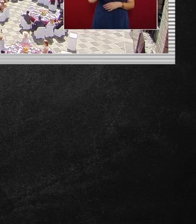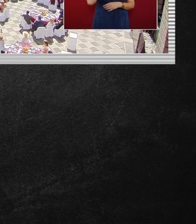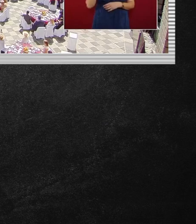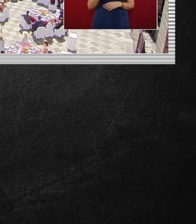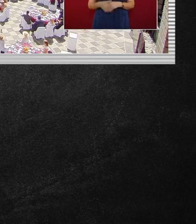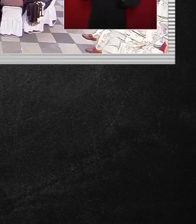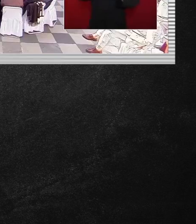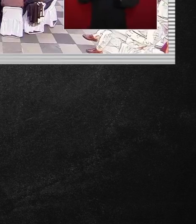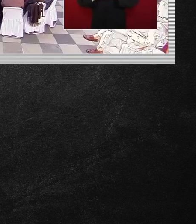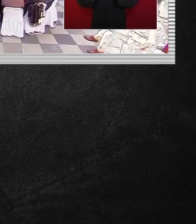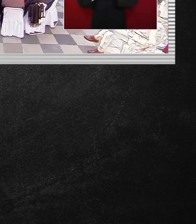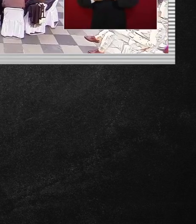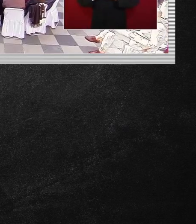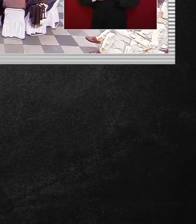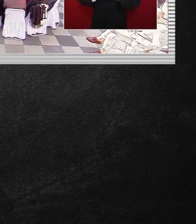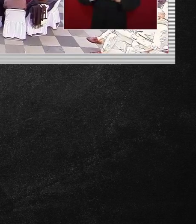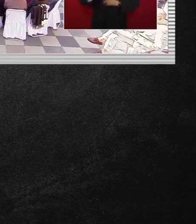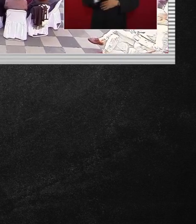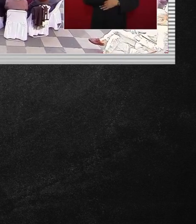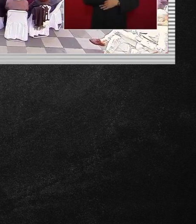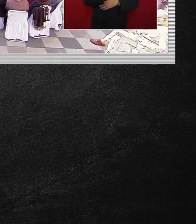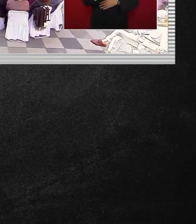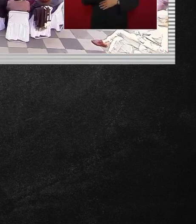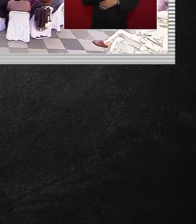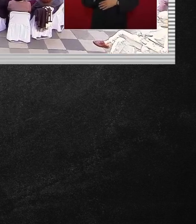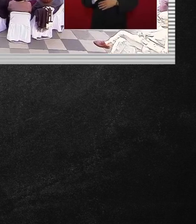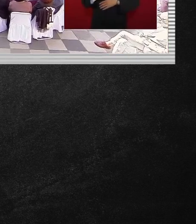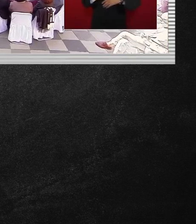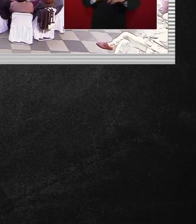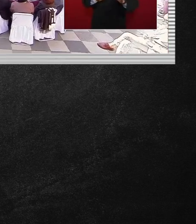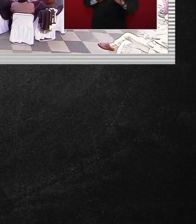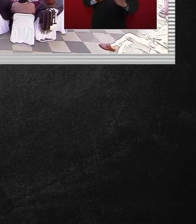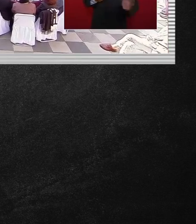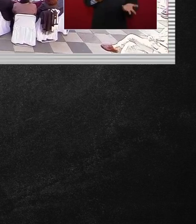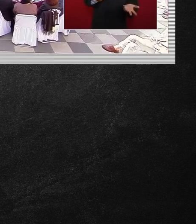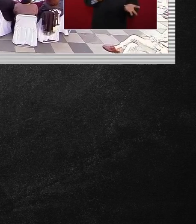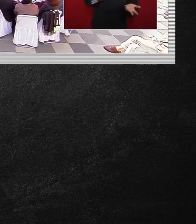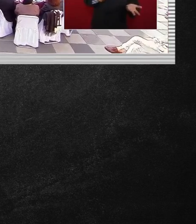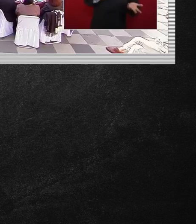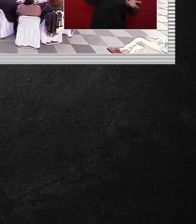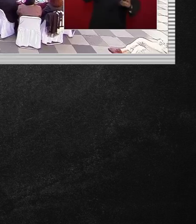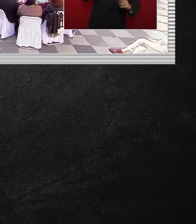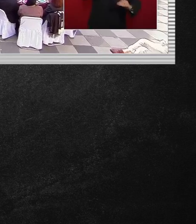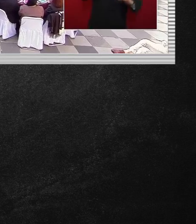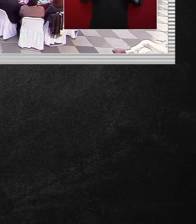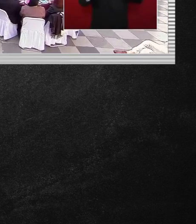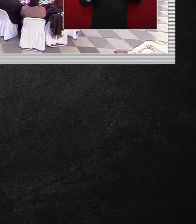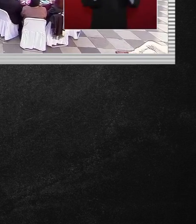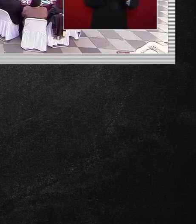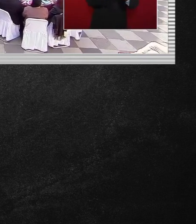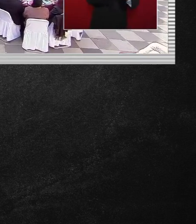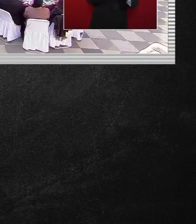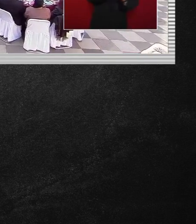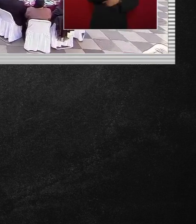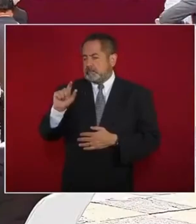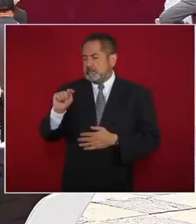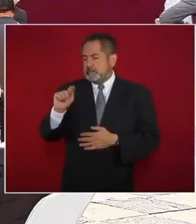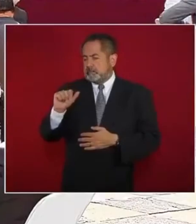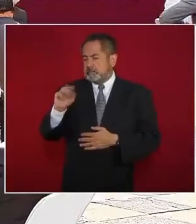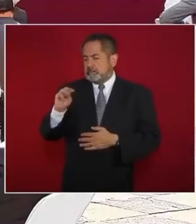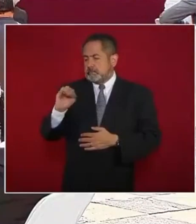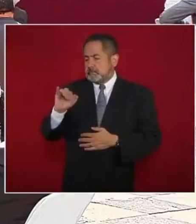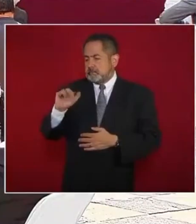que alguna vez lo tuvieron por las Afores, esto es, las cuentas individuales de las asociaciones de fondos para el retiro, son precisamente los